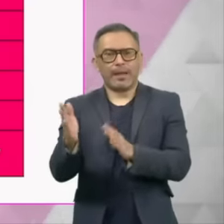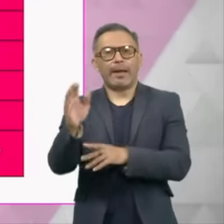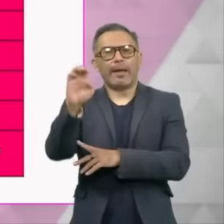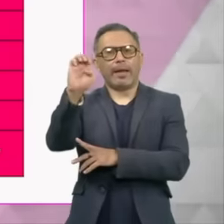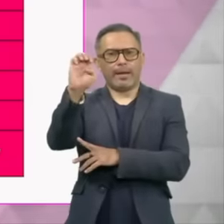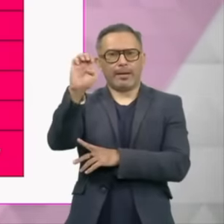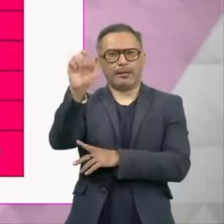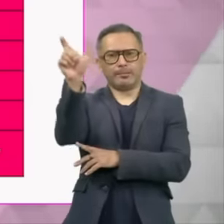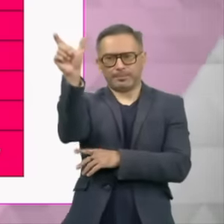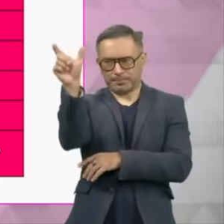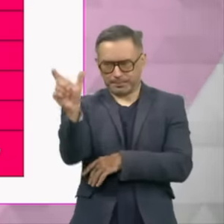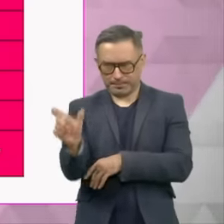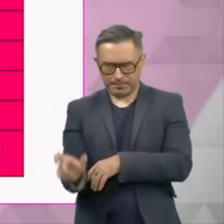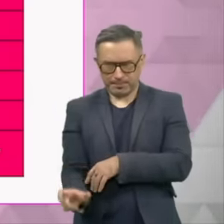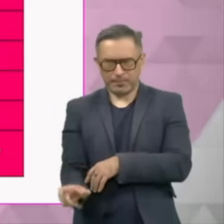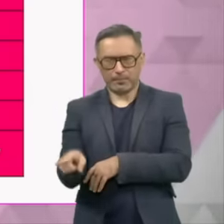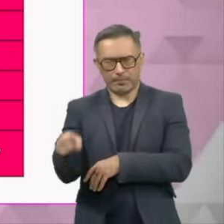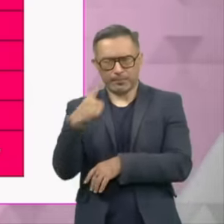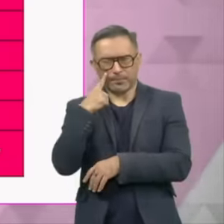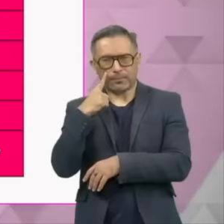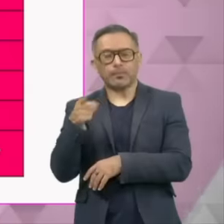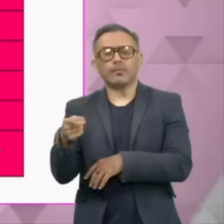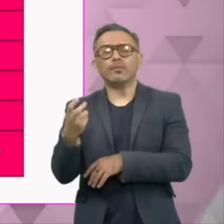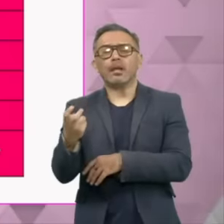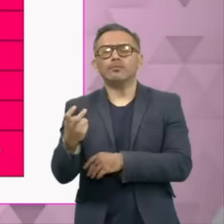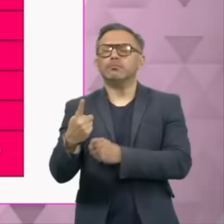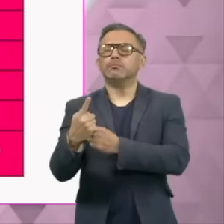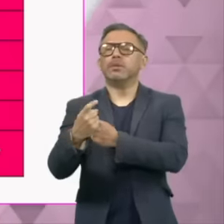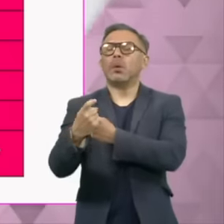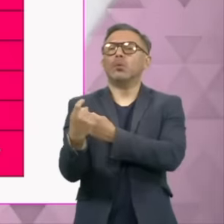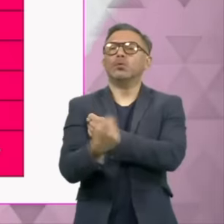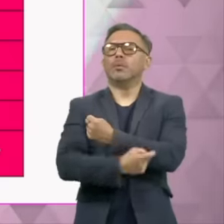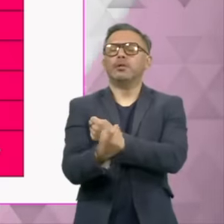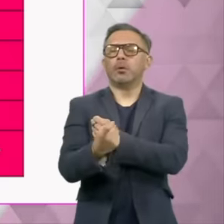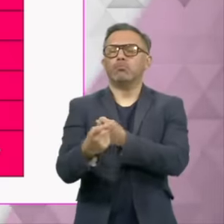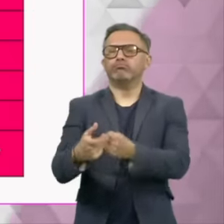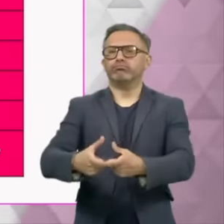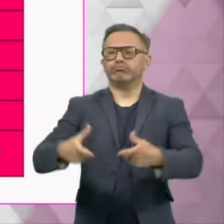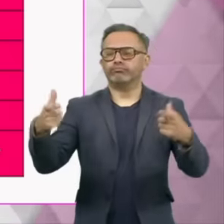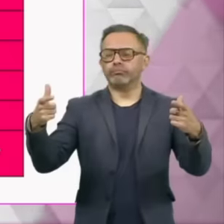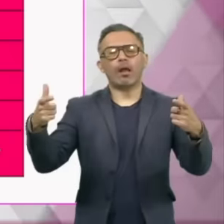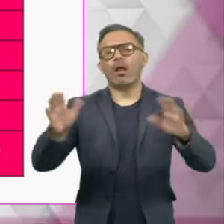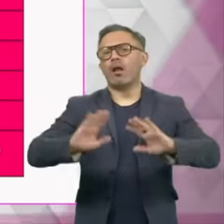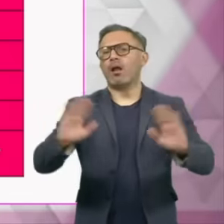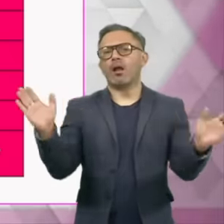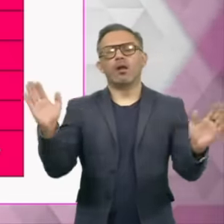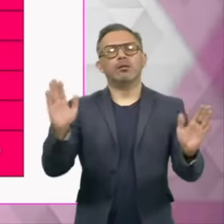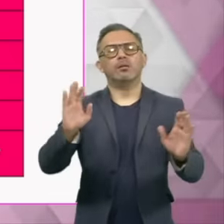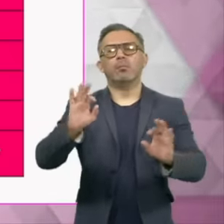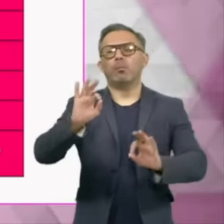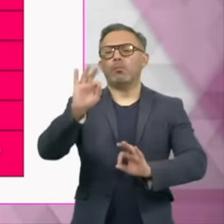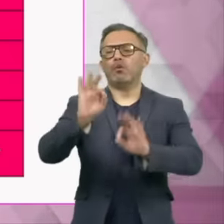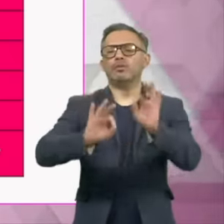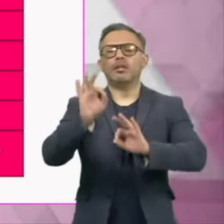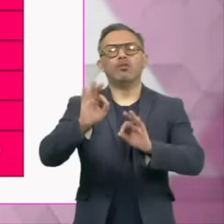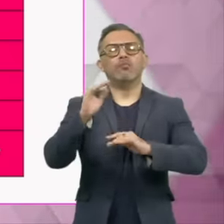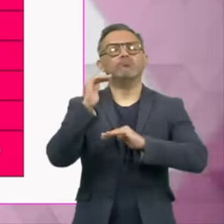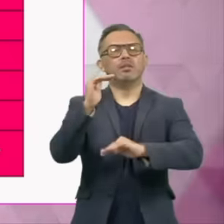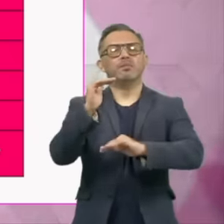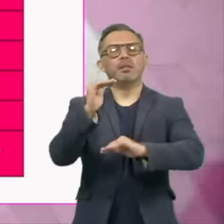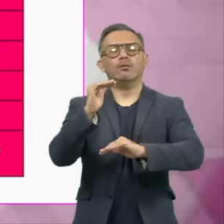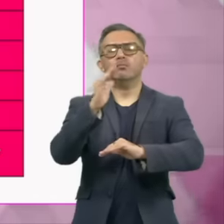Con lo que se estaría incrementando de manera automática el límite de sobrerrepresentación permitido a